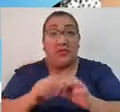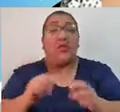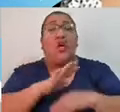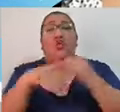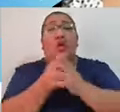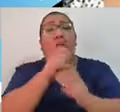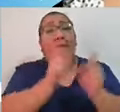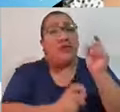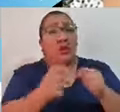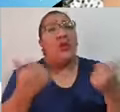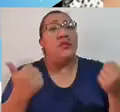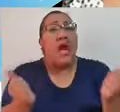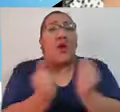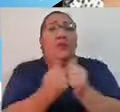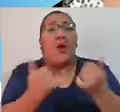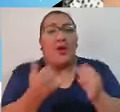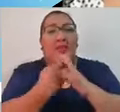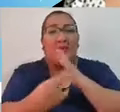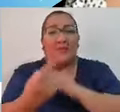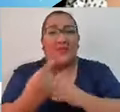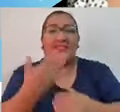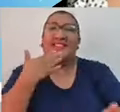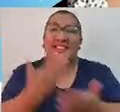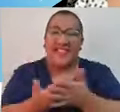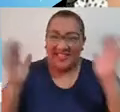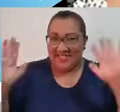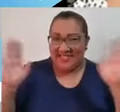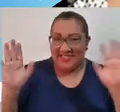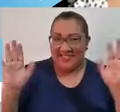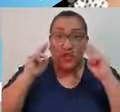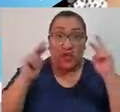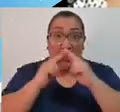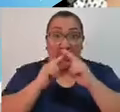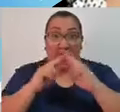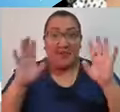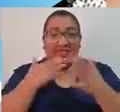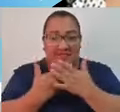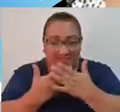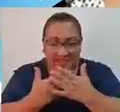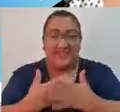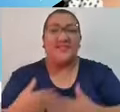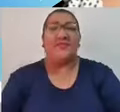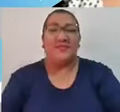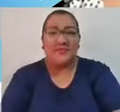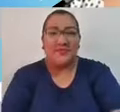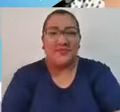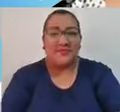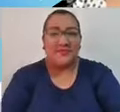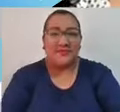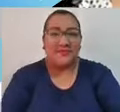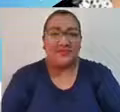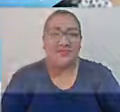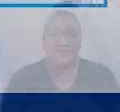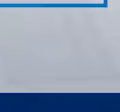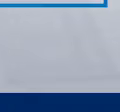todas las personas que nos han acompañado en la transmisión de hoy. Muchas gracias. Hasta la próxima. Muchas gracias. Hasta la próxima oportunidad.